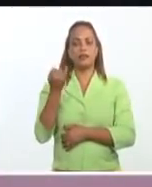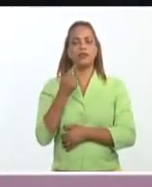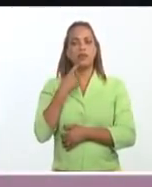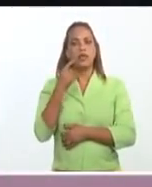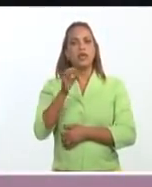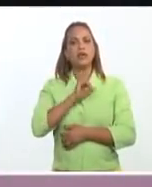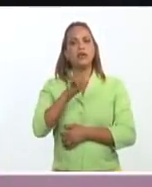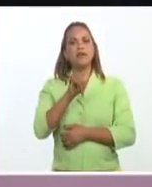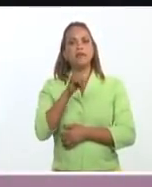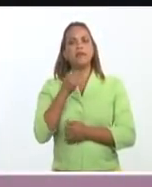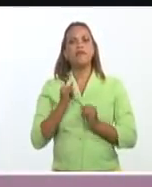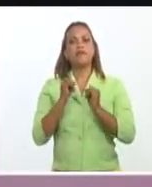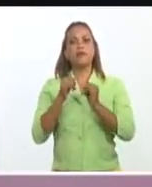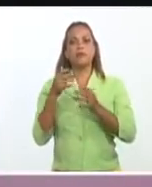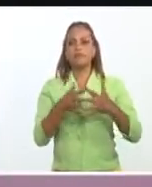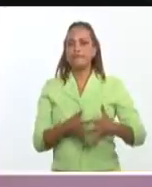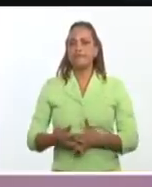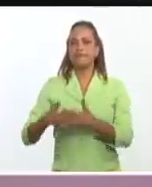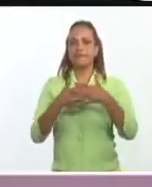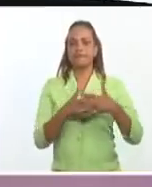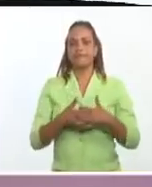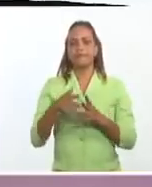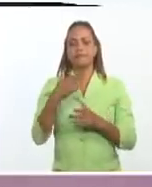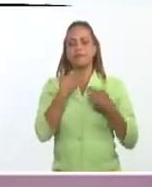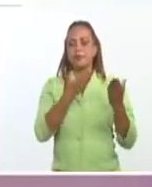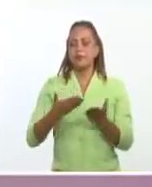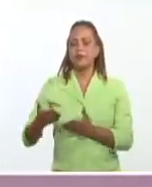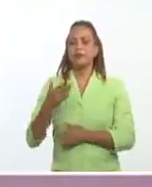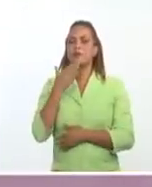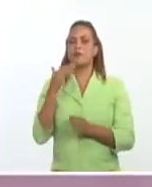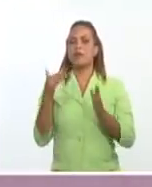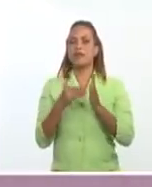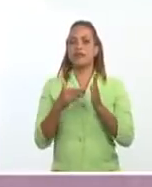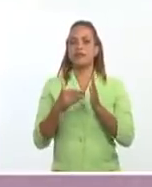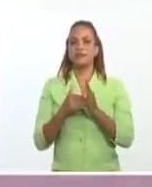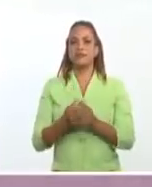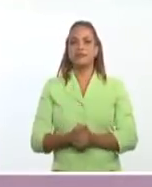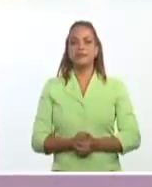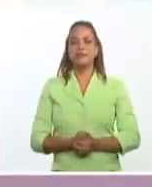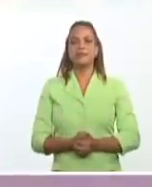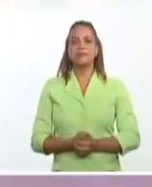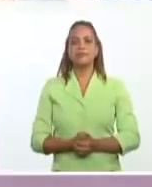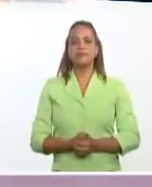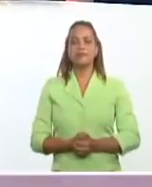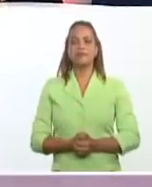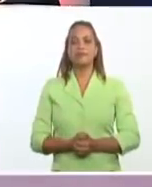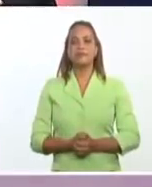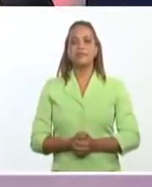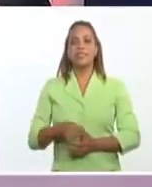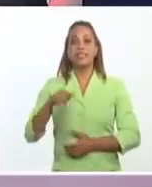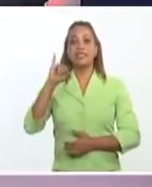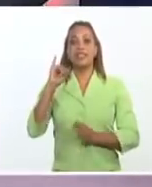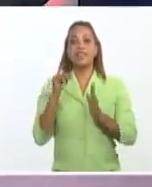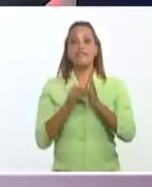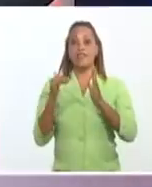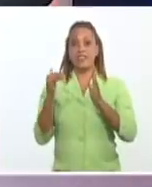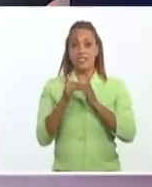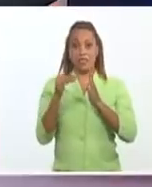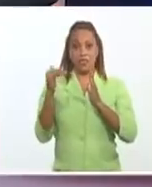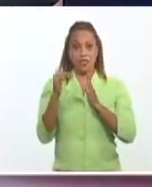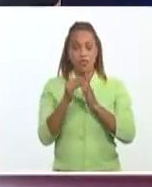y su actualidad. Bienvenido. Muchas gracias, Isabelita. Muy buenas tardes. Bueno, 6 billones con B